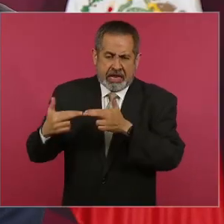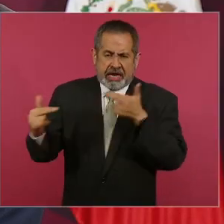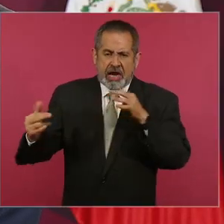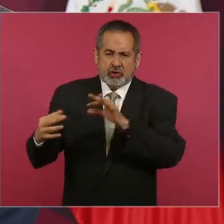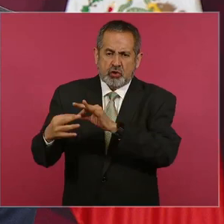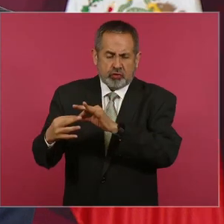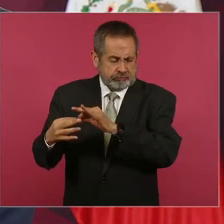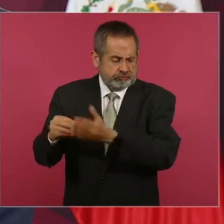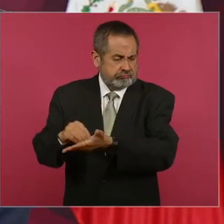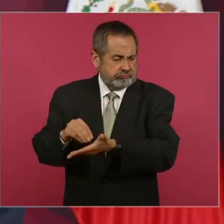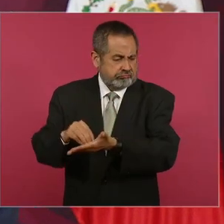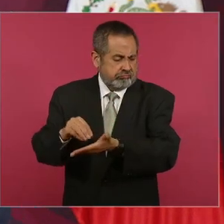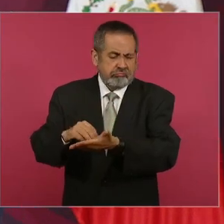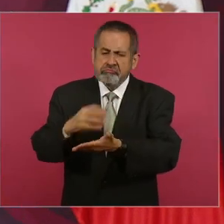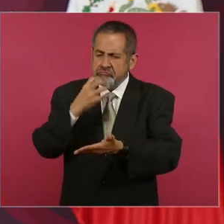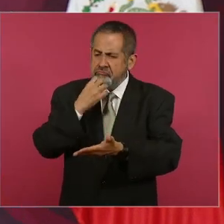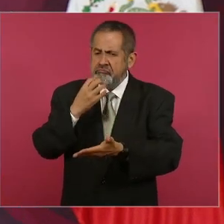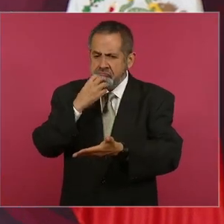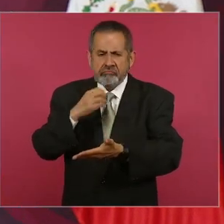a